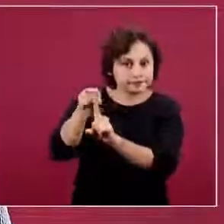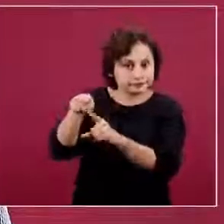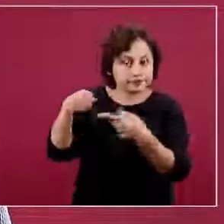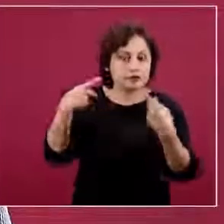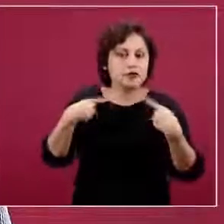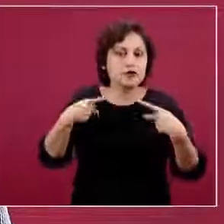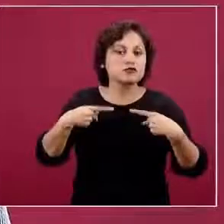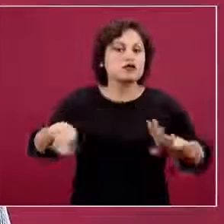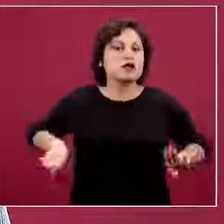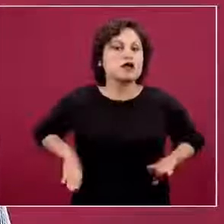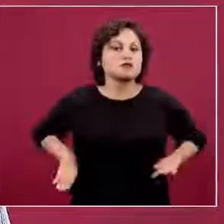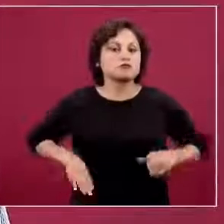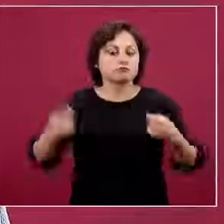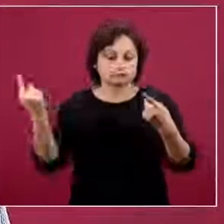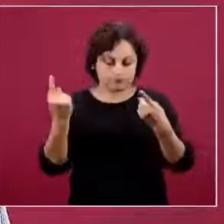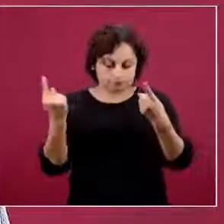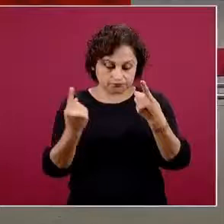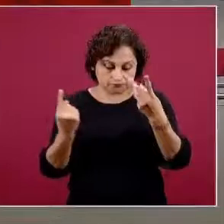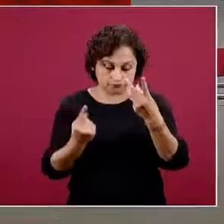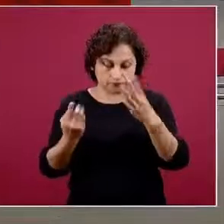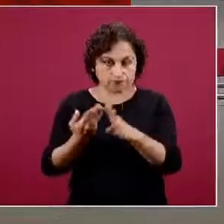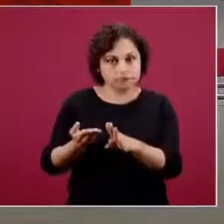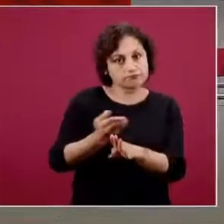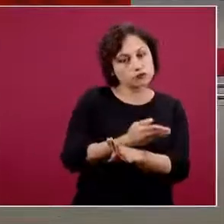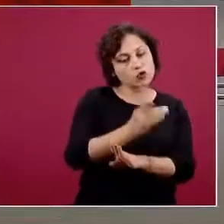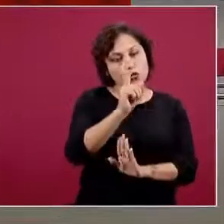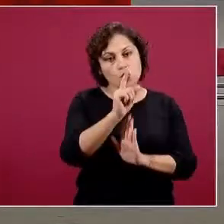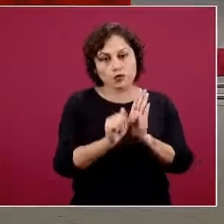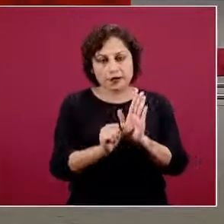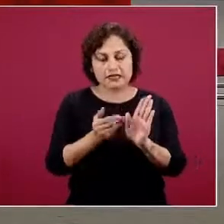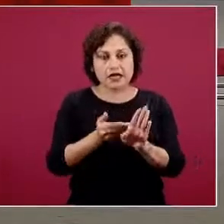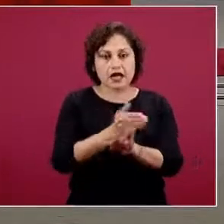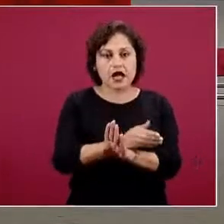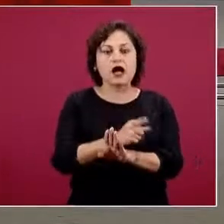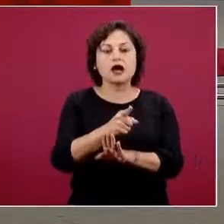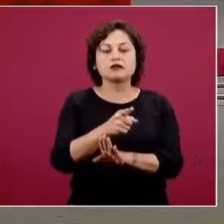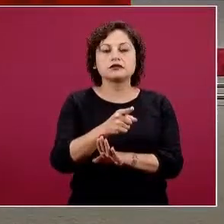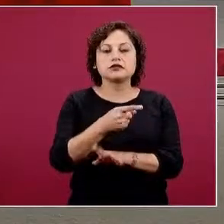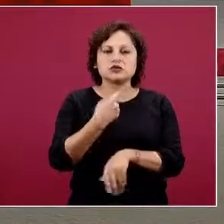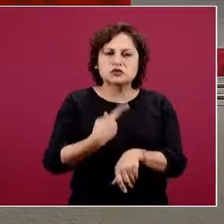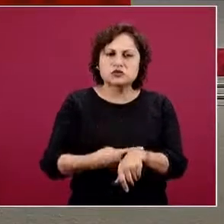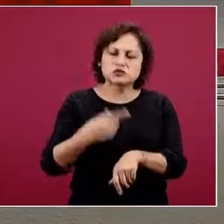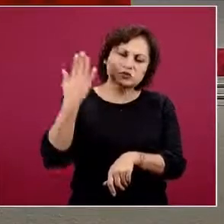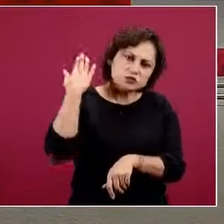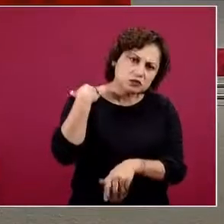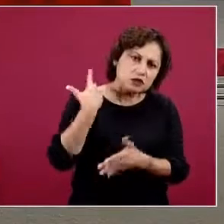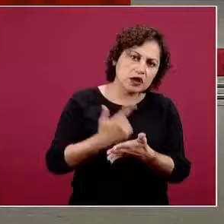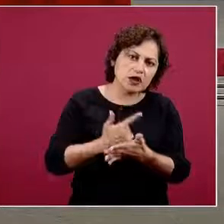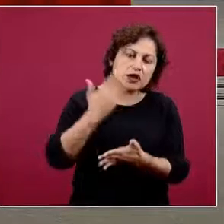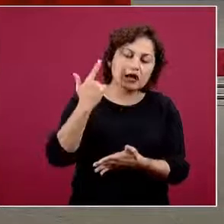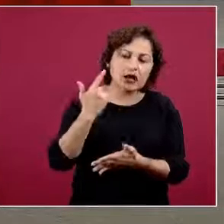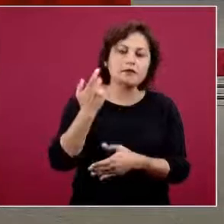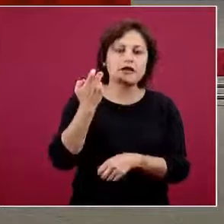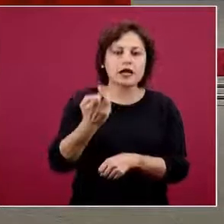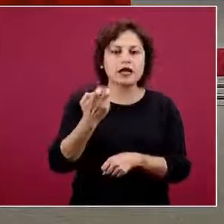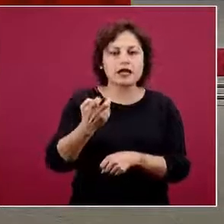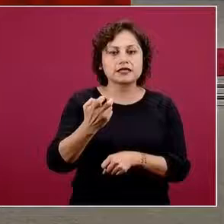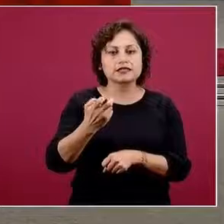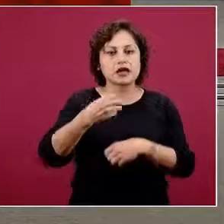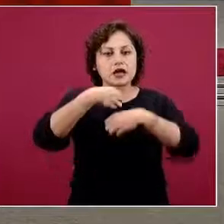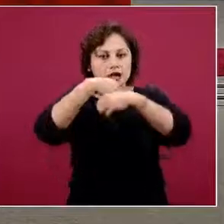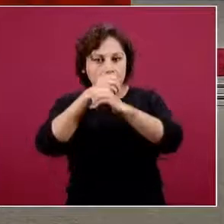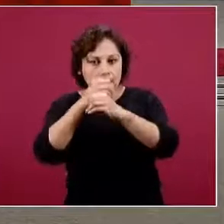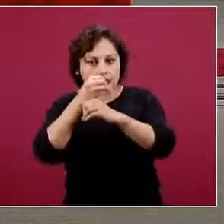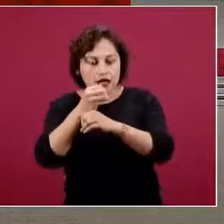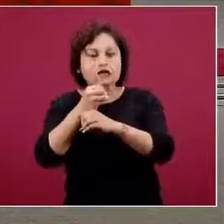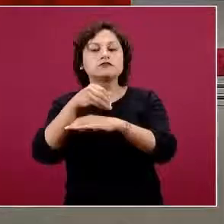hace aproximadamente un mes haber presentado un cuadro respiratorio, se decidió que estas muestras entraran a el panel